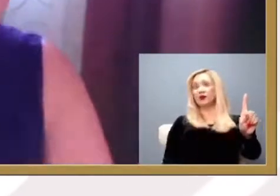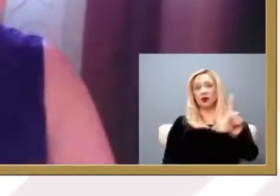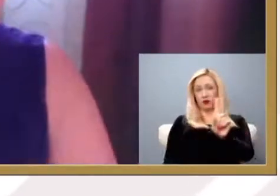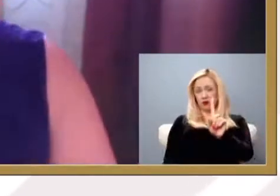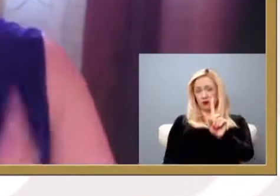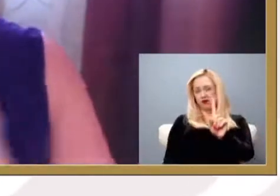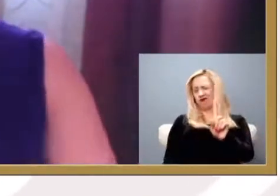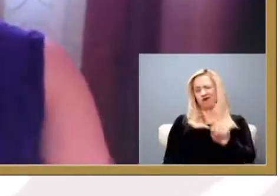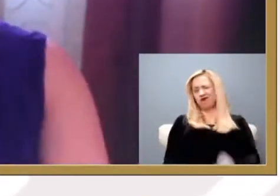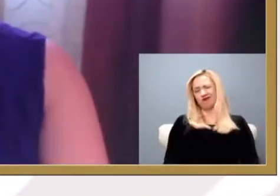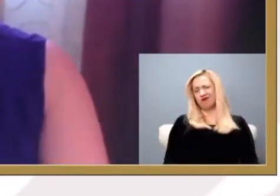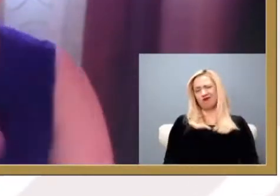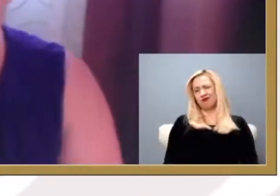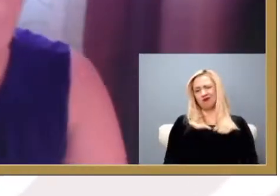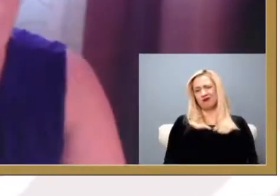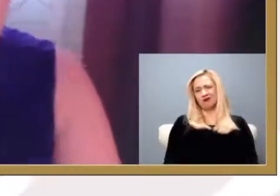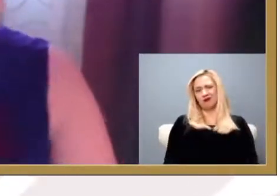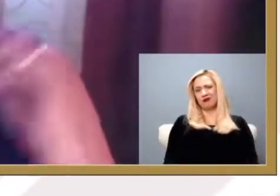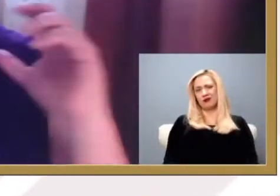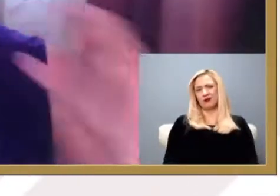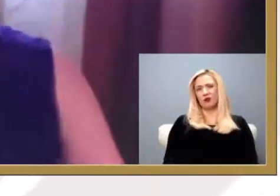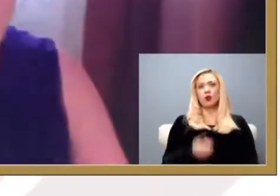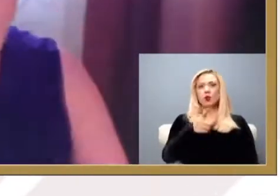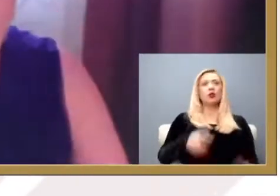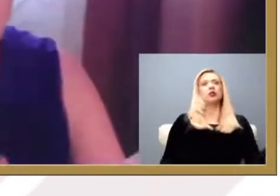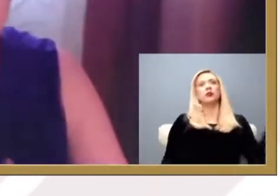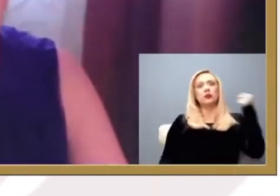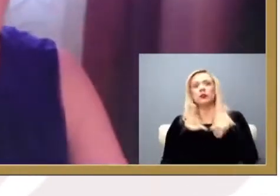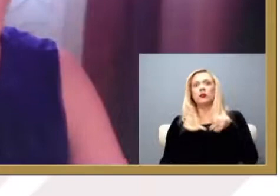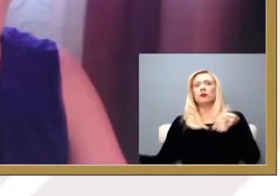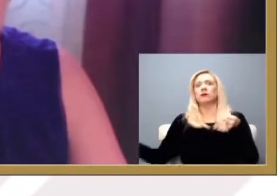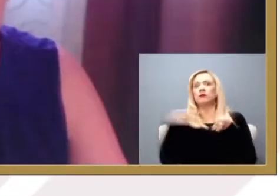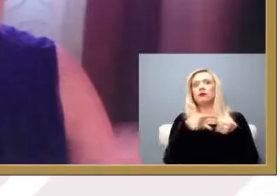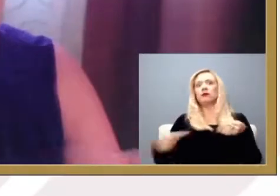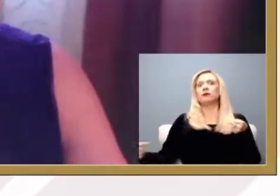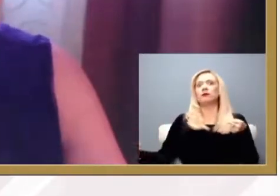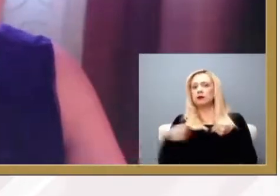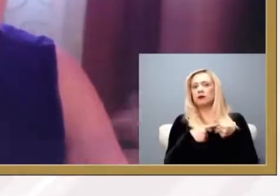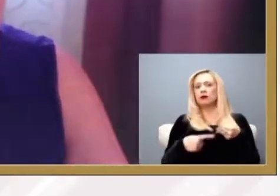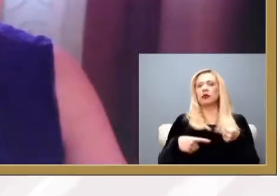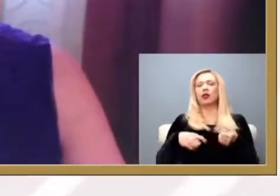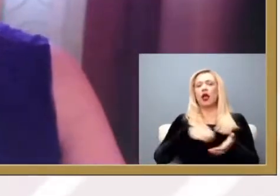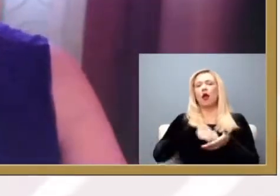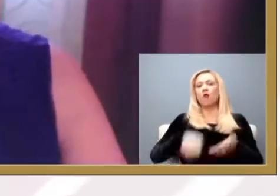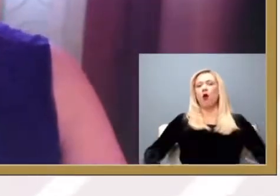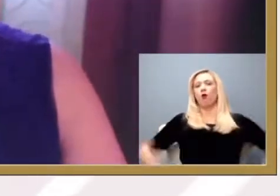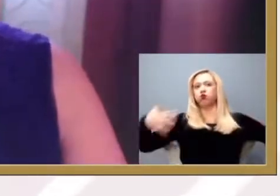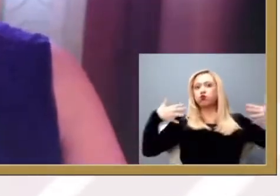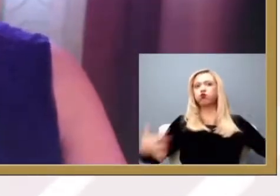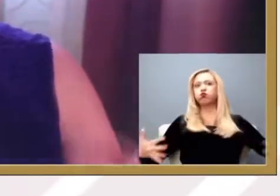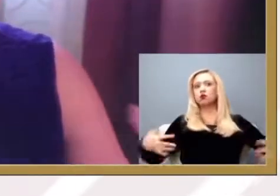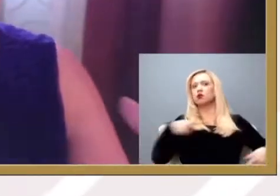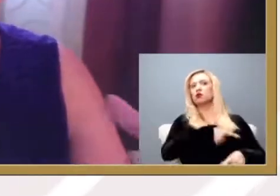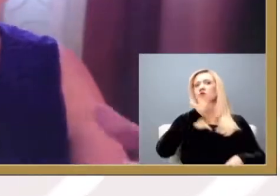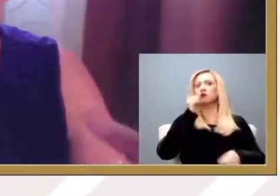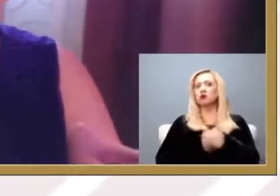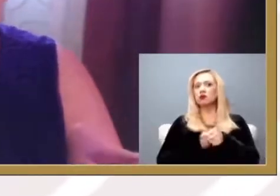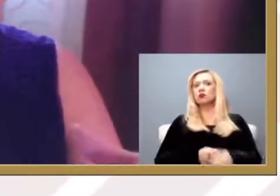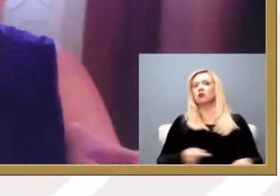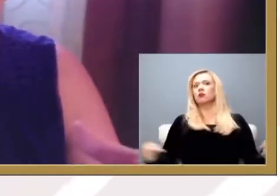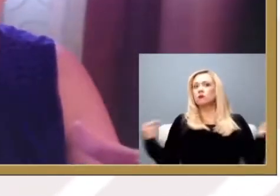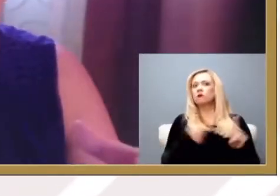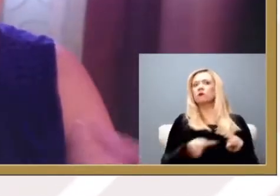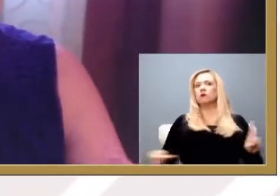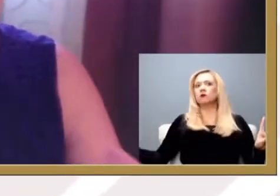muy dañino, porque cuando pones demasiado a la vista, haces hipervisible algo como en este caso la obesidad como enfermedad. Muchas personas no